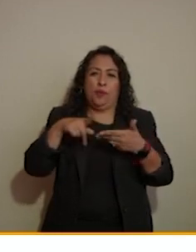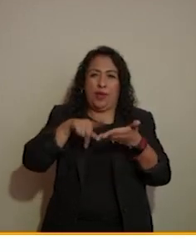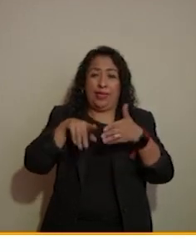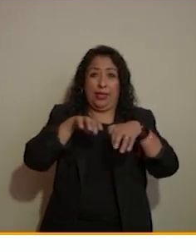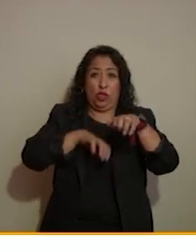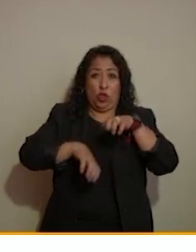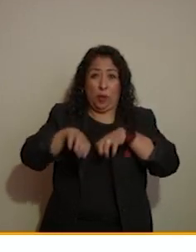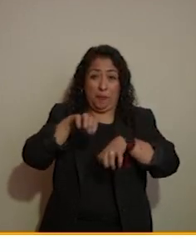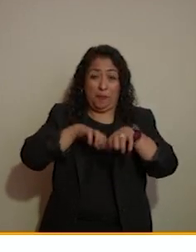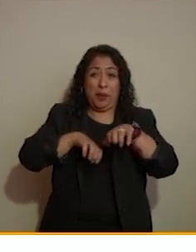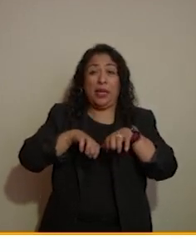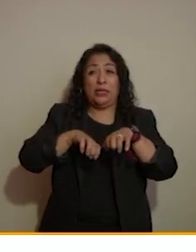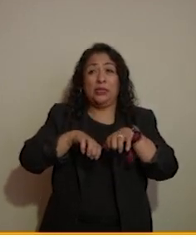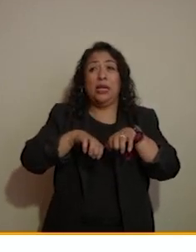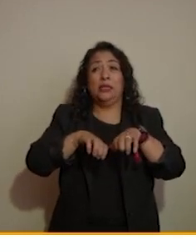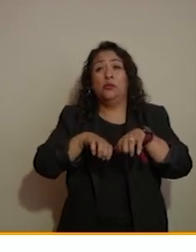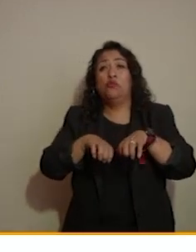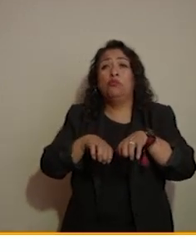muy